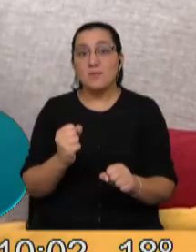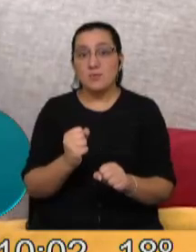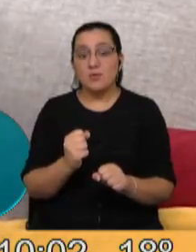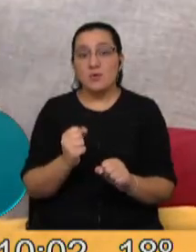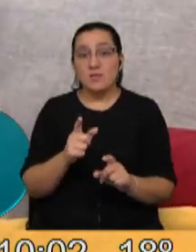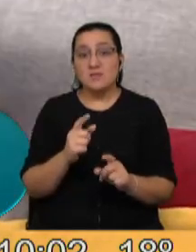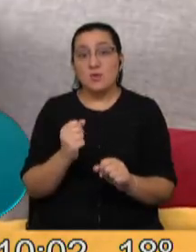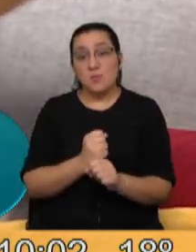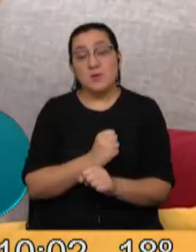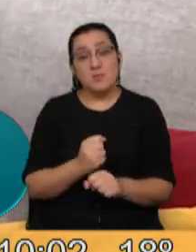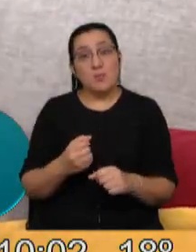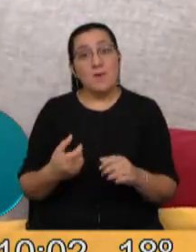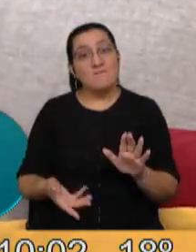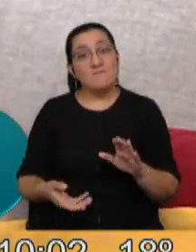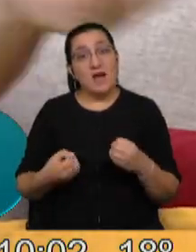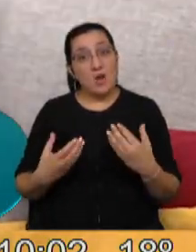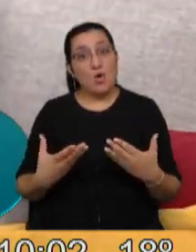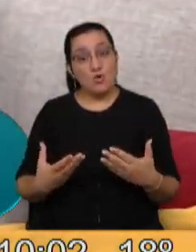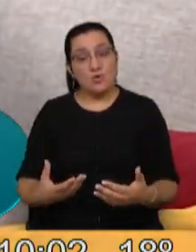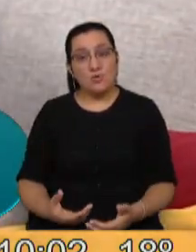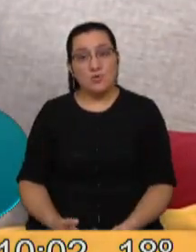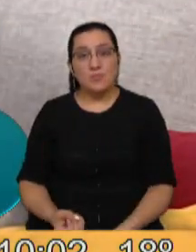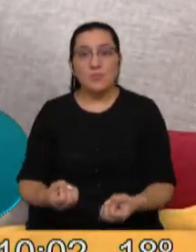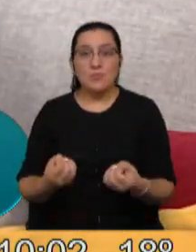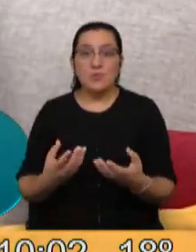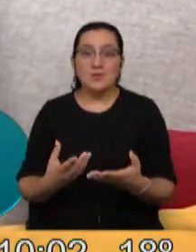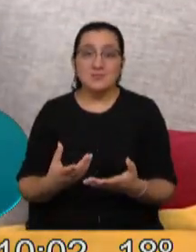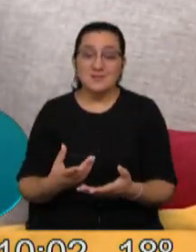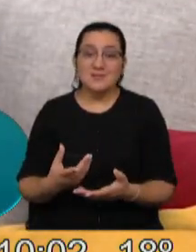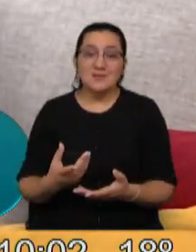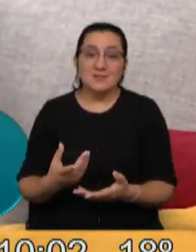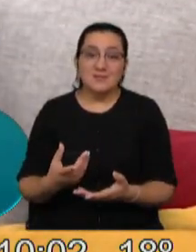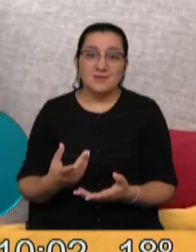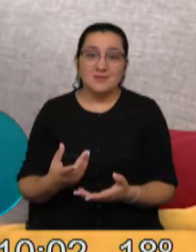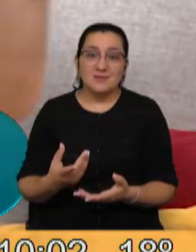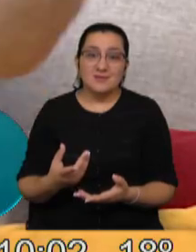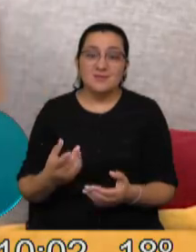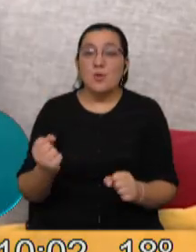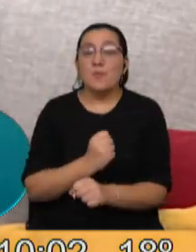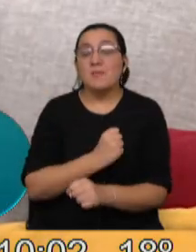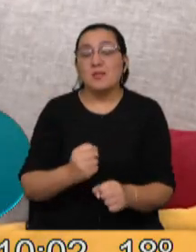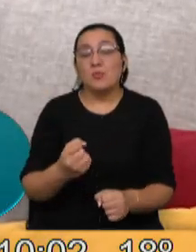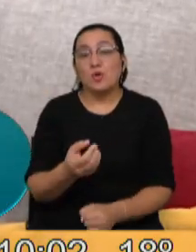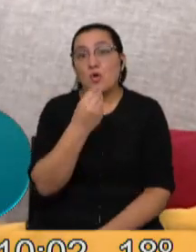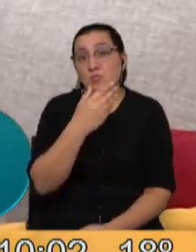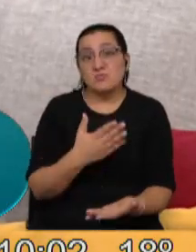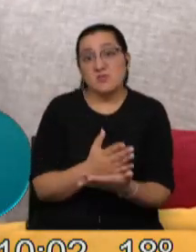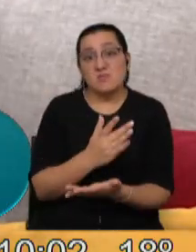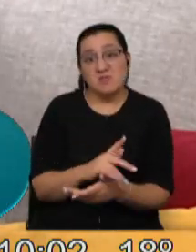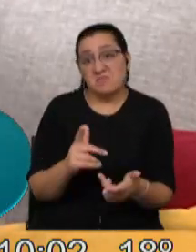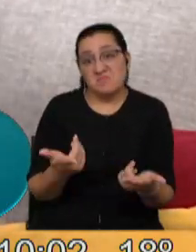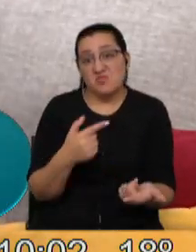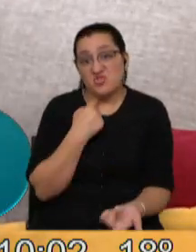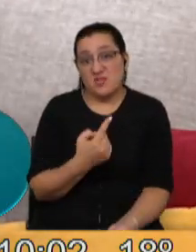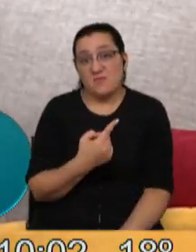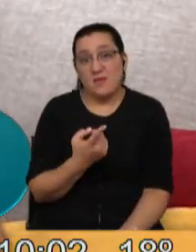que ser un premio de mayor valor biológico que el que come, porque así tiene sentido. Si no, premiarme por lo que como todo el tiempo es lo mismo.